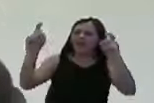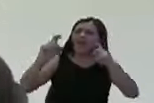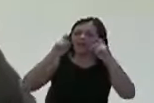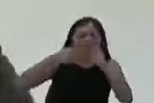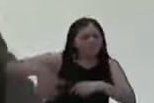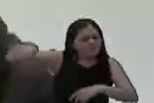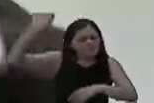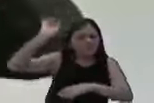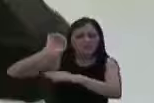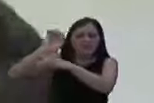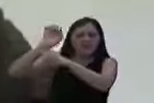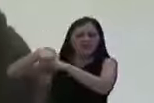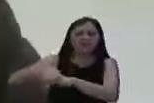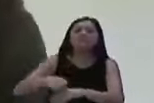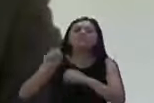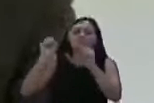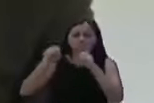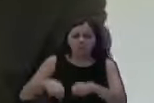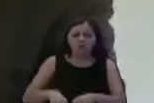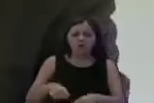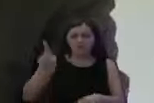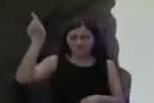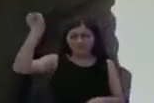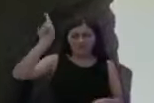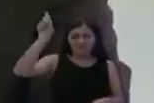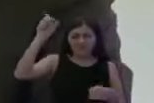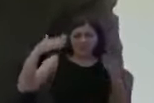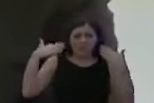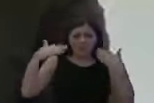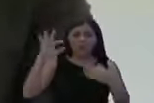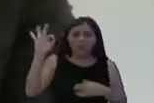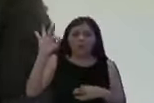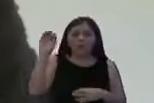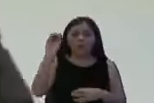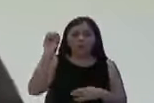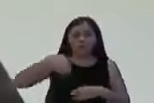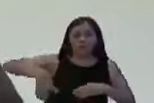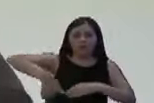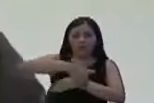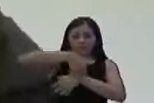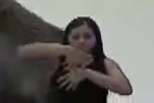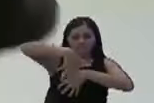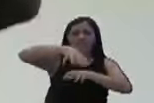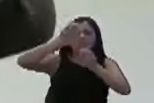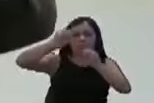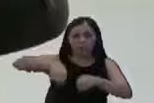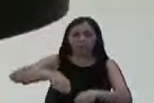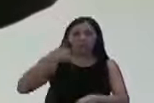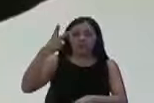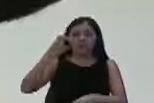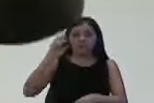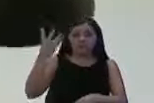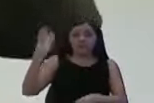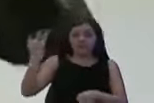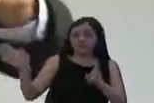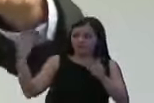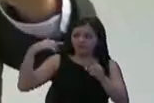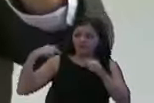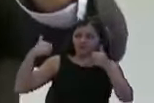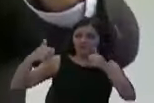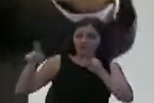supuesto el que sabemos podrá llenar la calleo de octubre pero que se presente el 2017 y yo me presento y le gano Incluso en